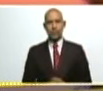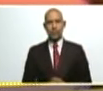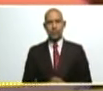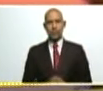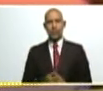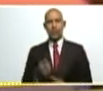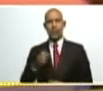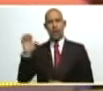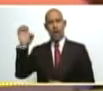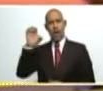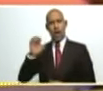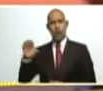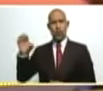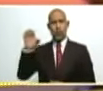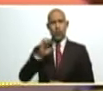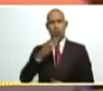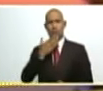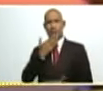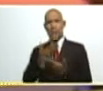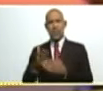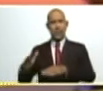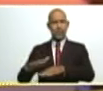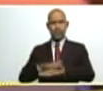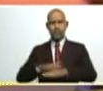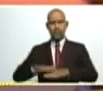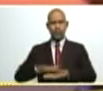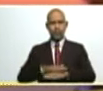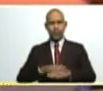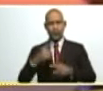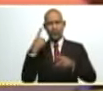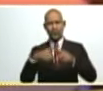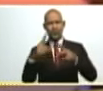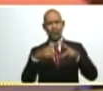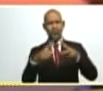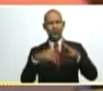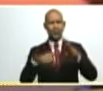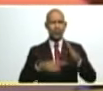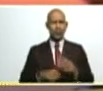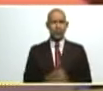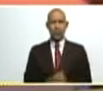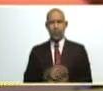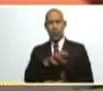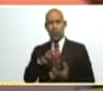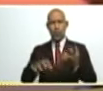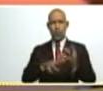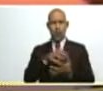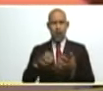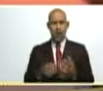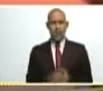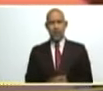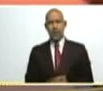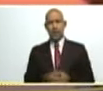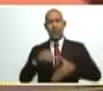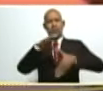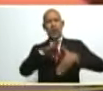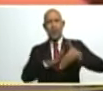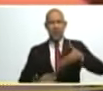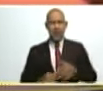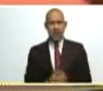Europa pida perdón por el genocidio cometido en la América, en el Caribe, y que